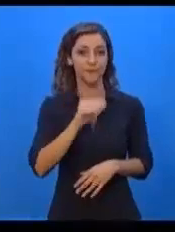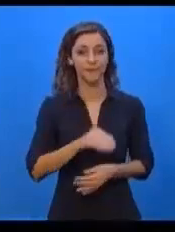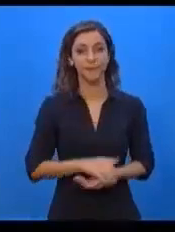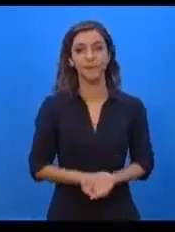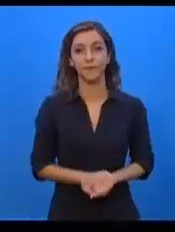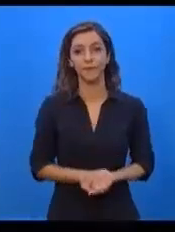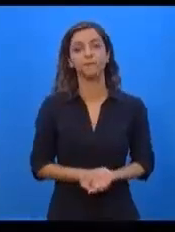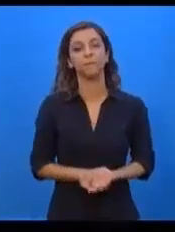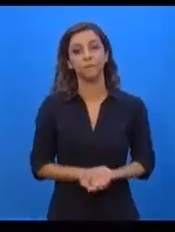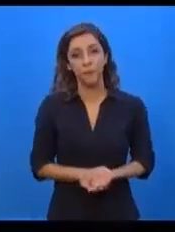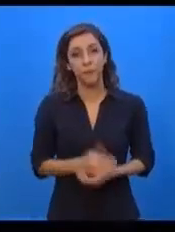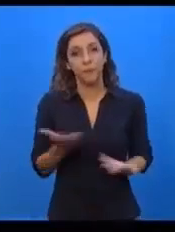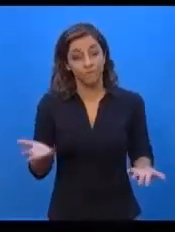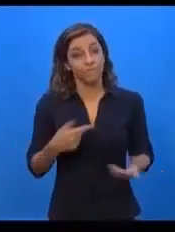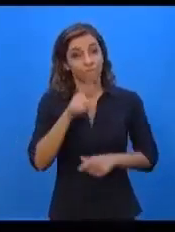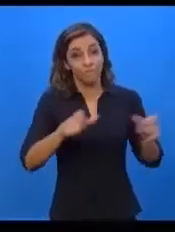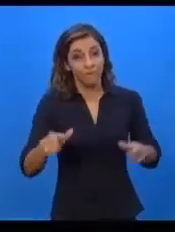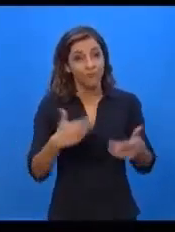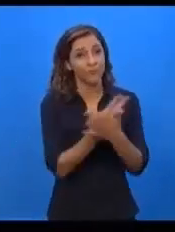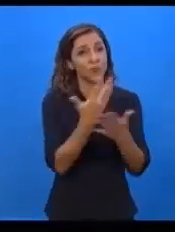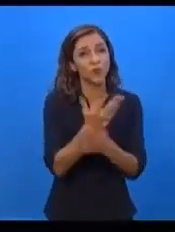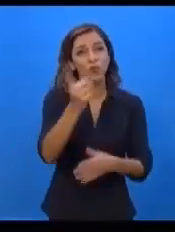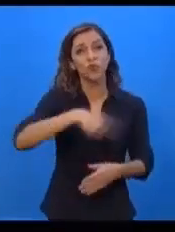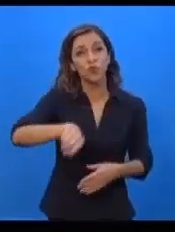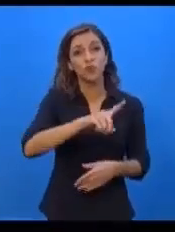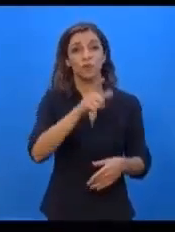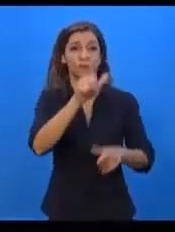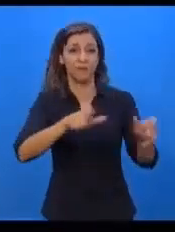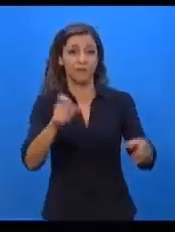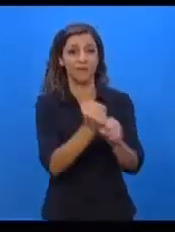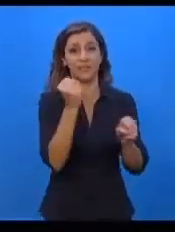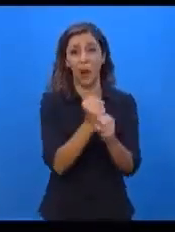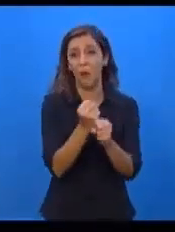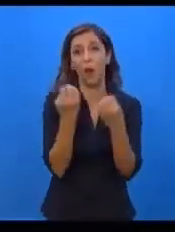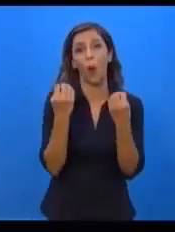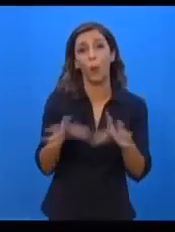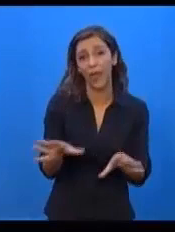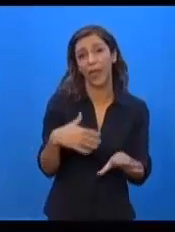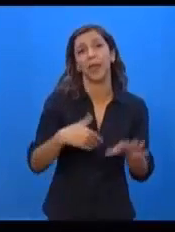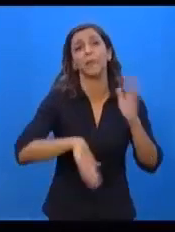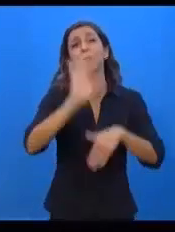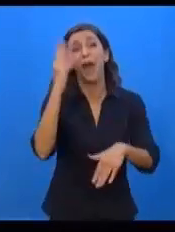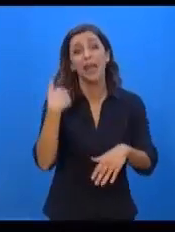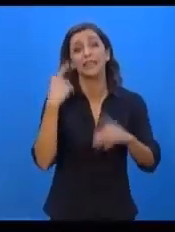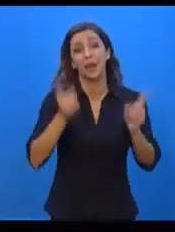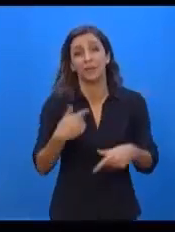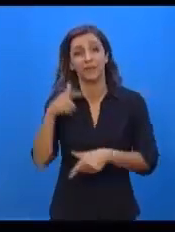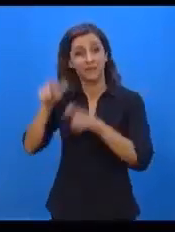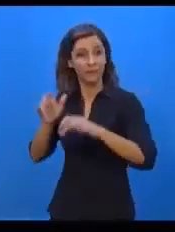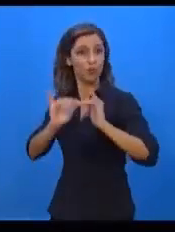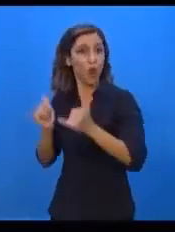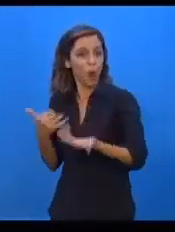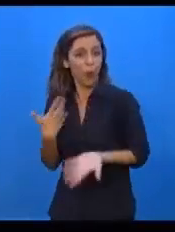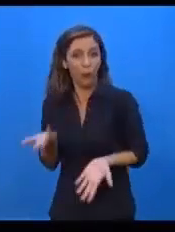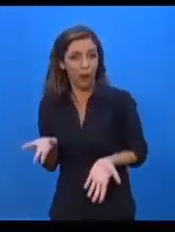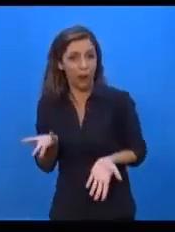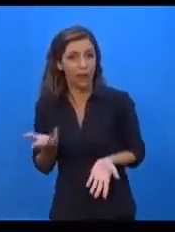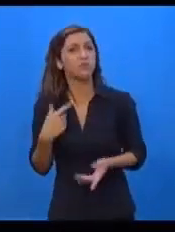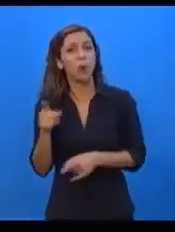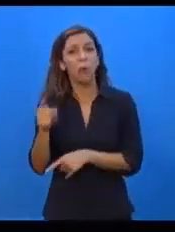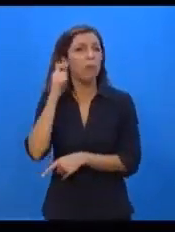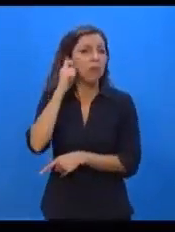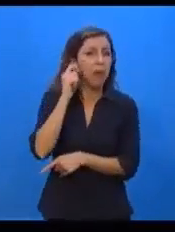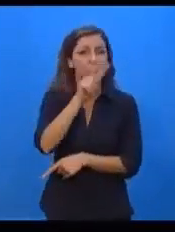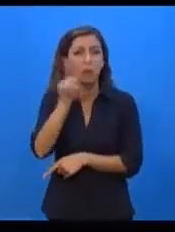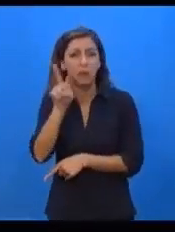si los que más sufren el desempleo la precarización laboral son los jóvenes lo vemos en muchas pibas y pibes que con 22